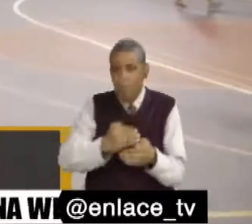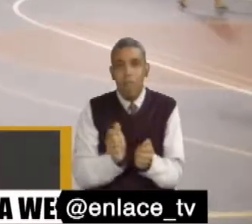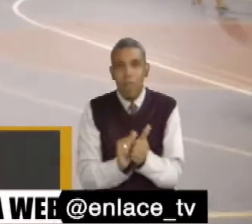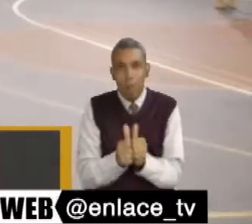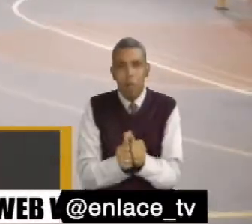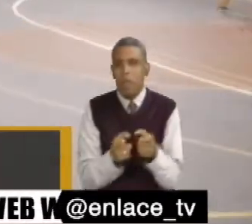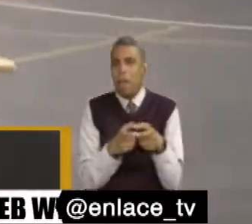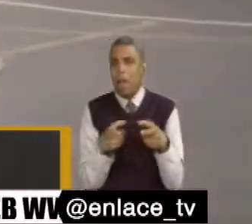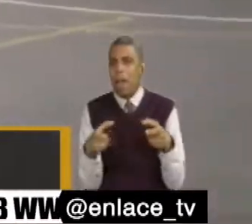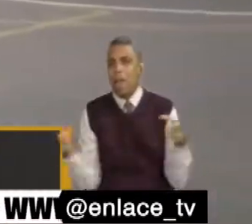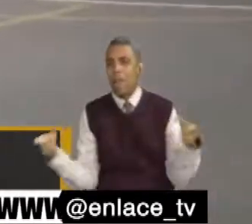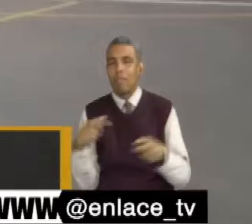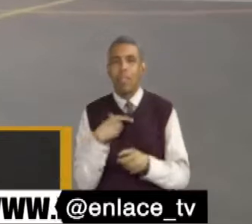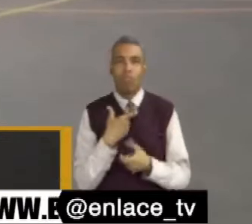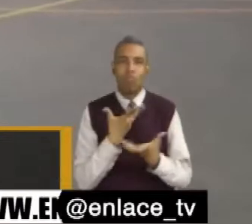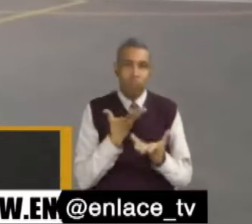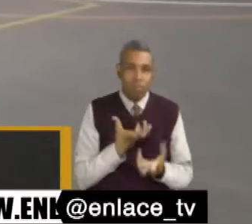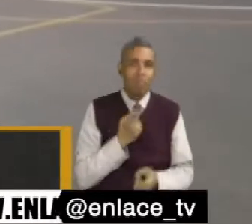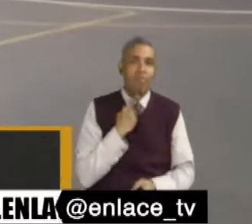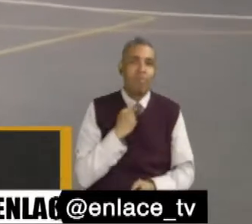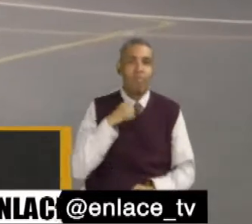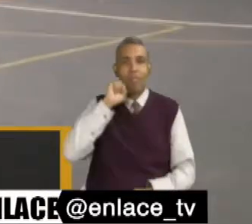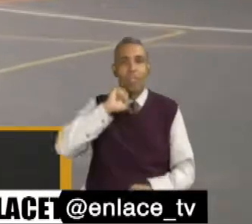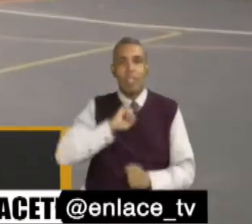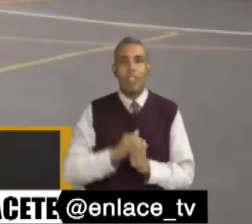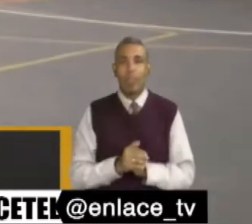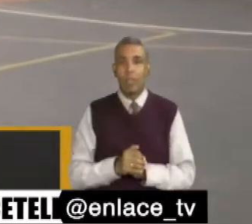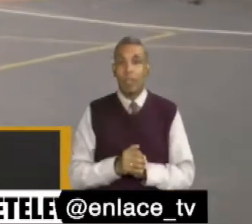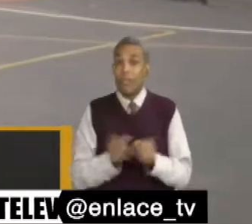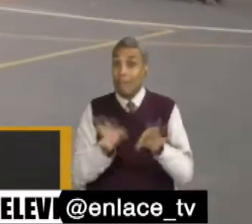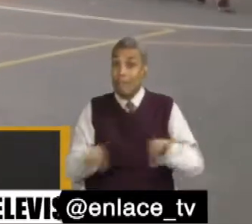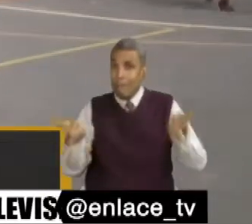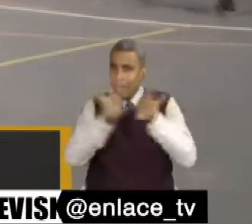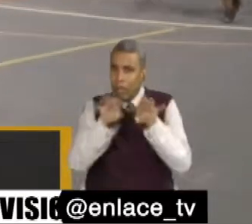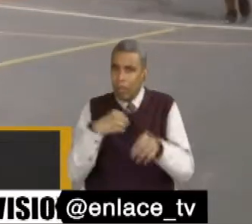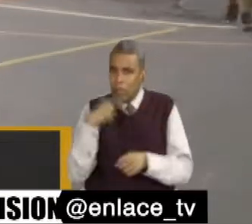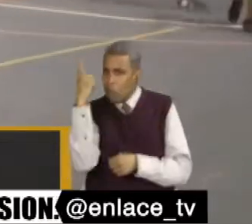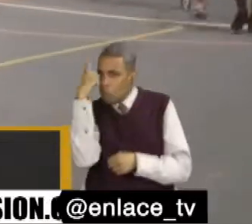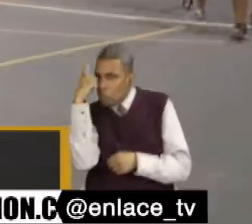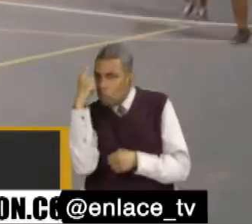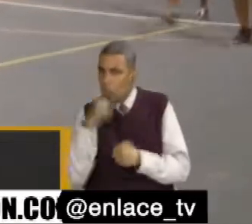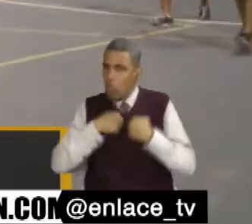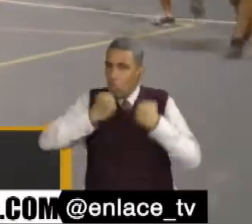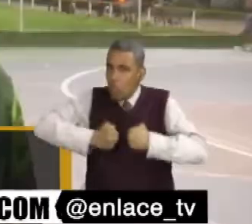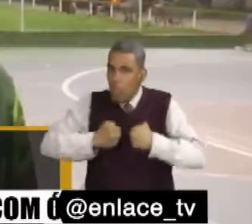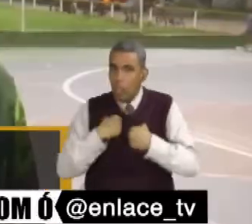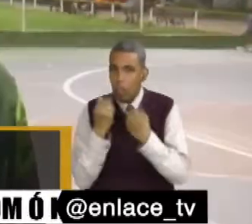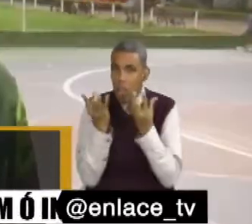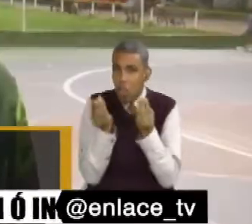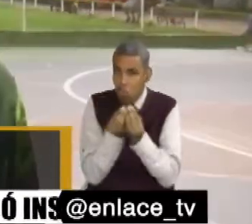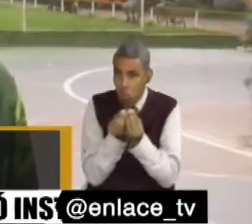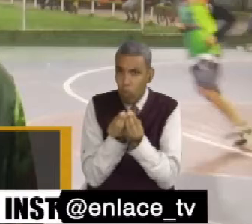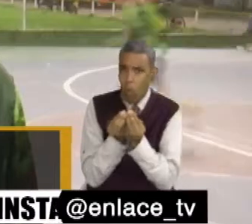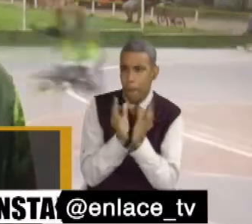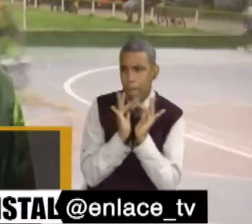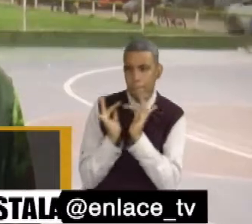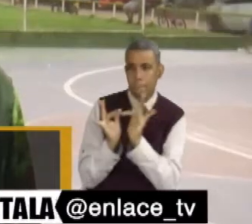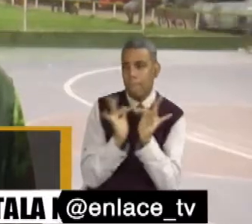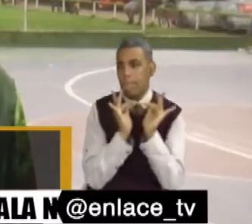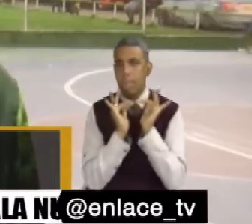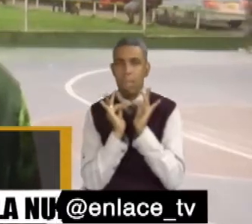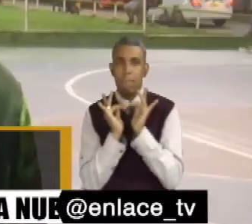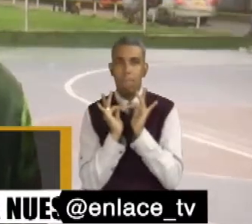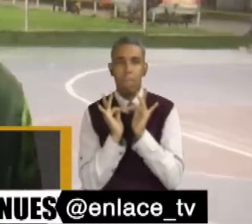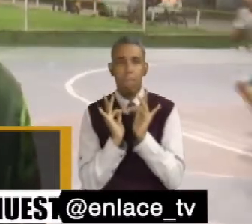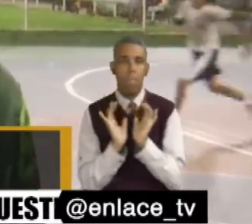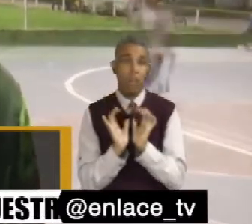crecer en Barranca Bermeja. Un juego donde se mide la concentración, la fuerza y el trabajo en equipo. Tico Ultimate porque